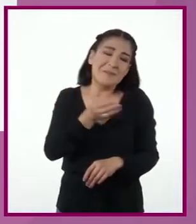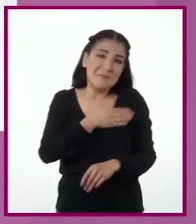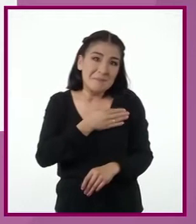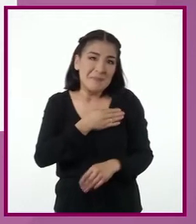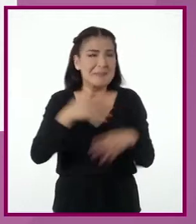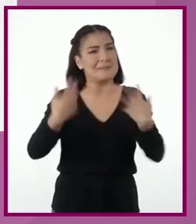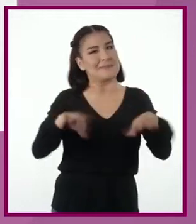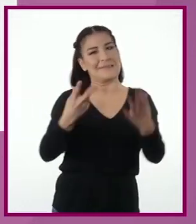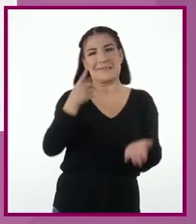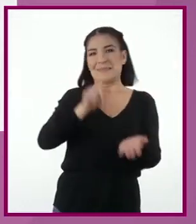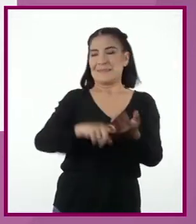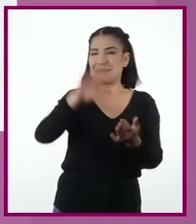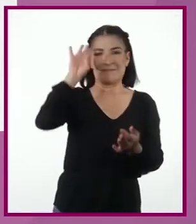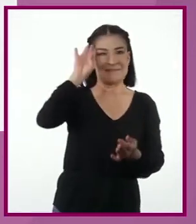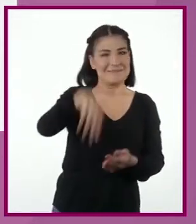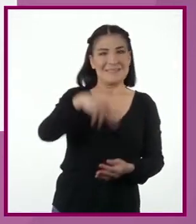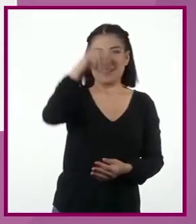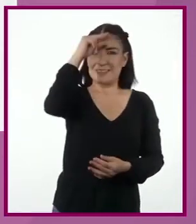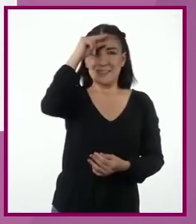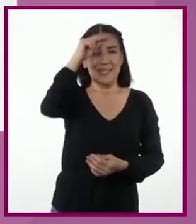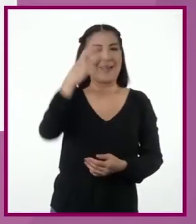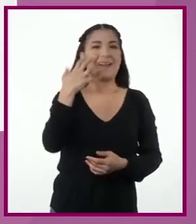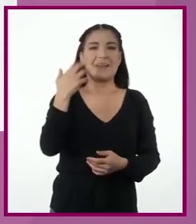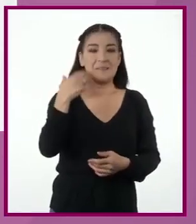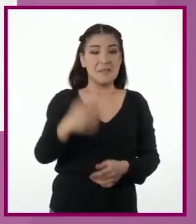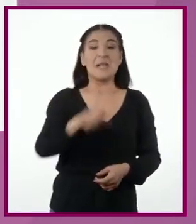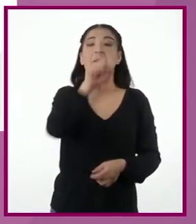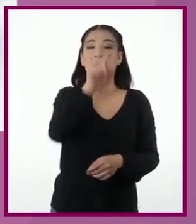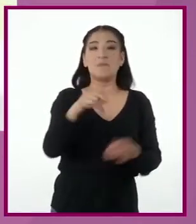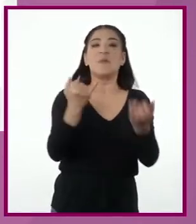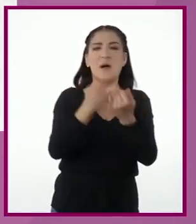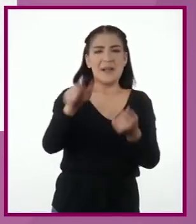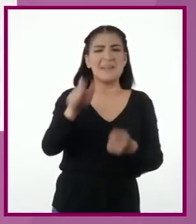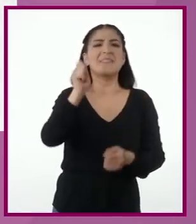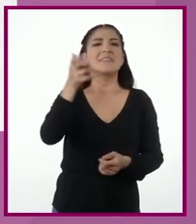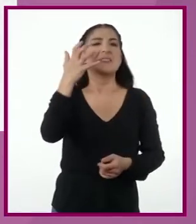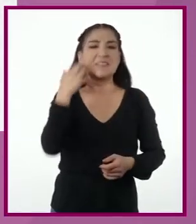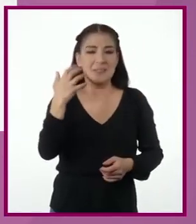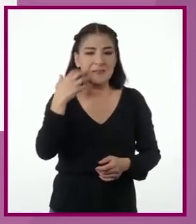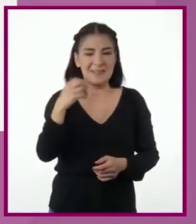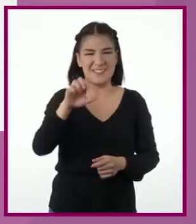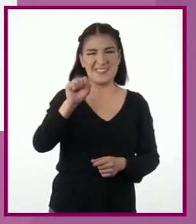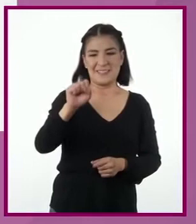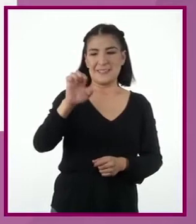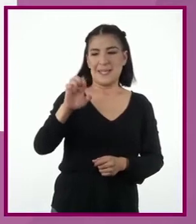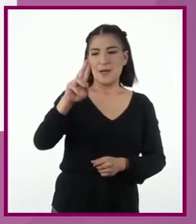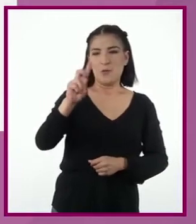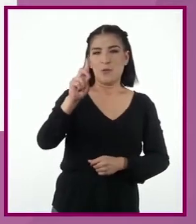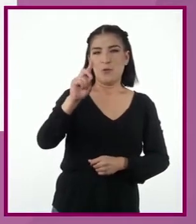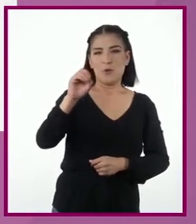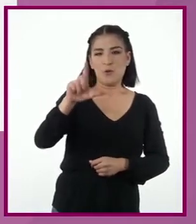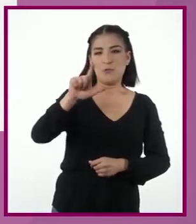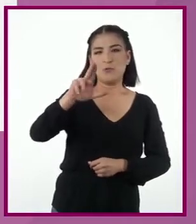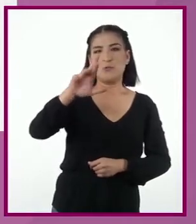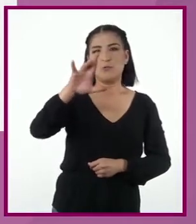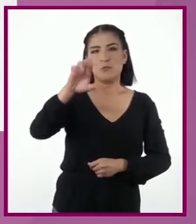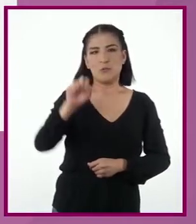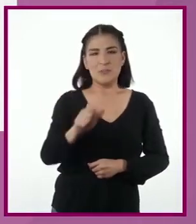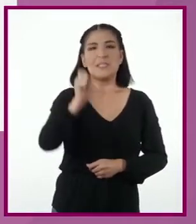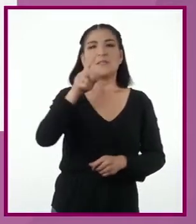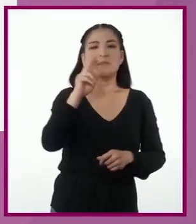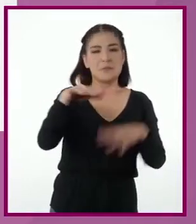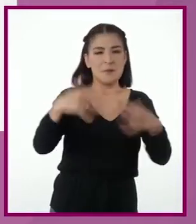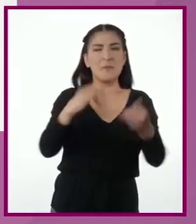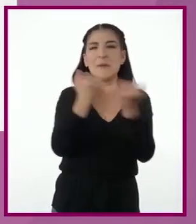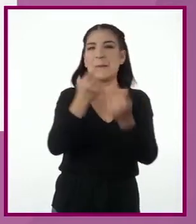respecto. Además, los investigadores actuales aceptan que el gato Pseudolurus fue el ancestro común de los modernos